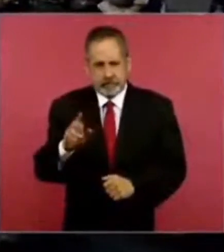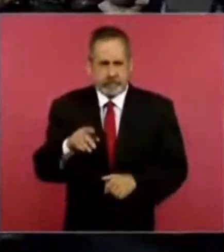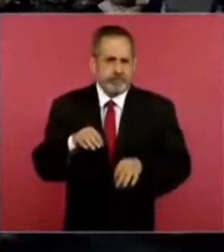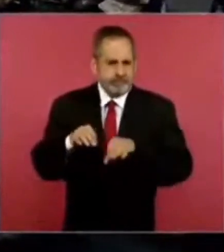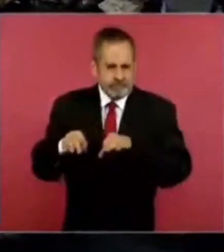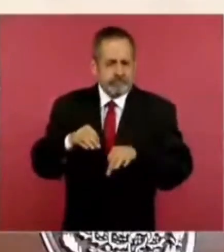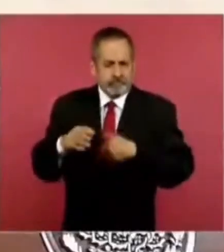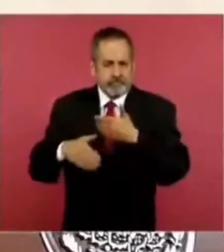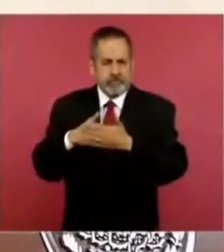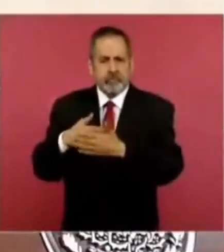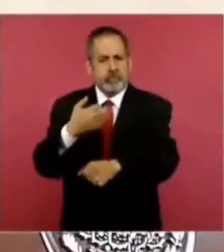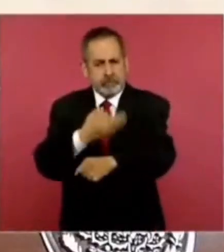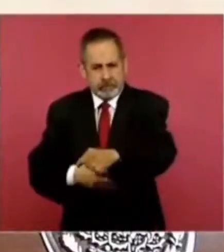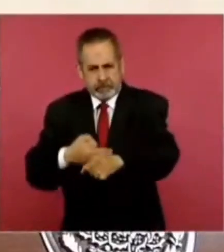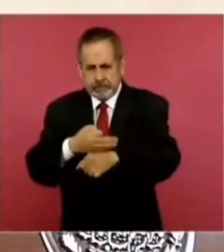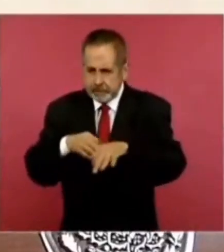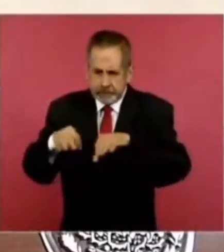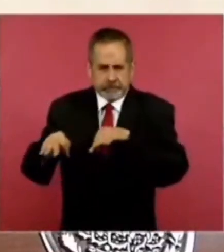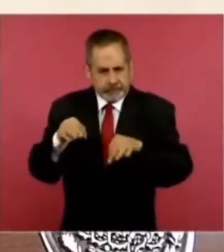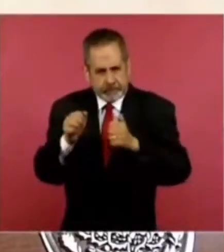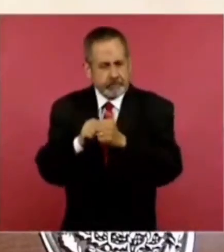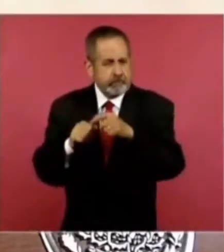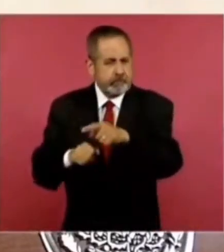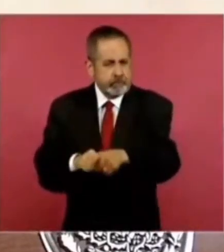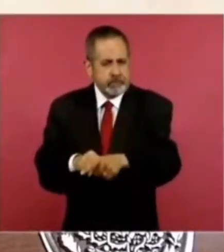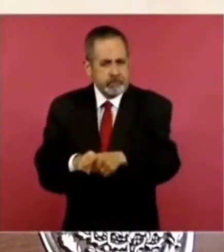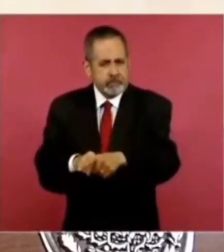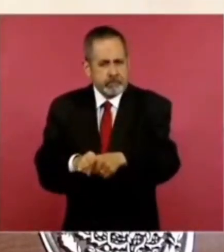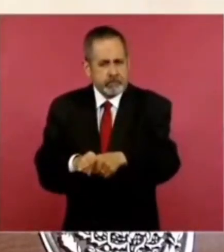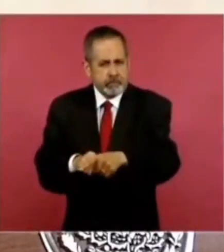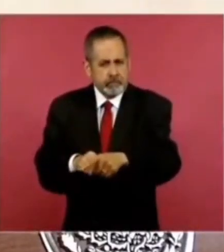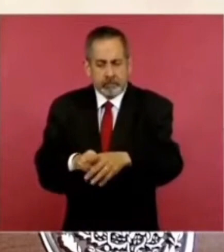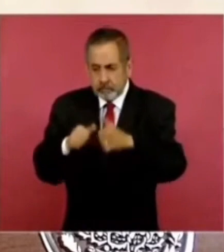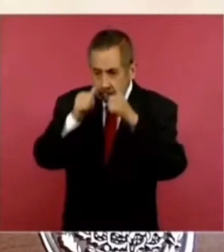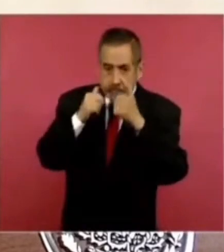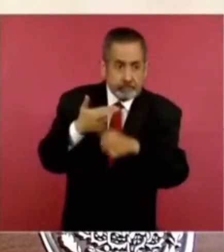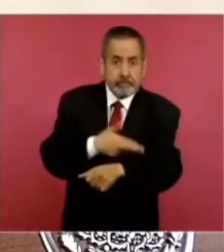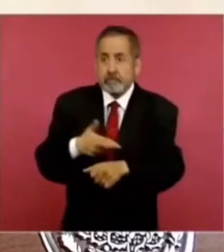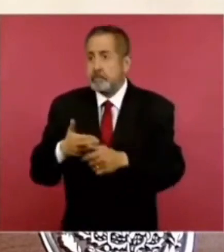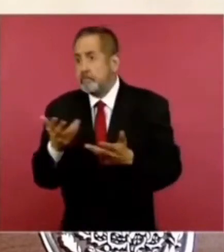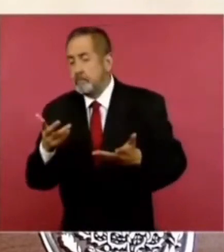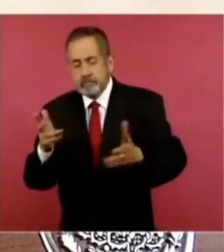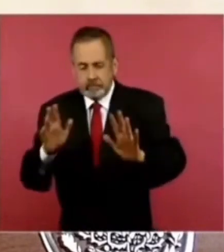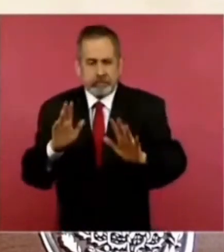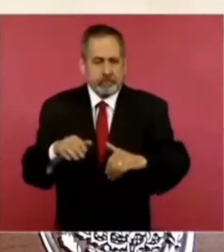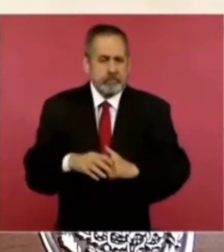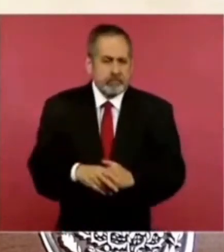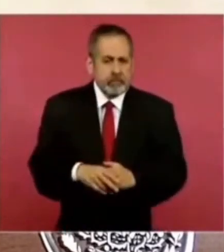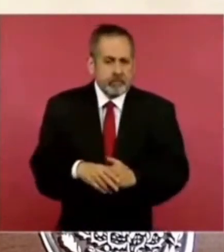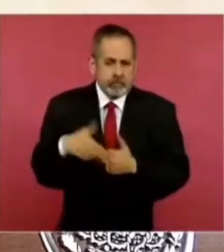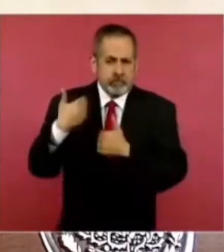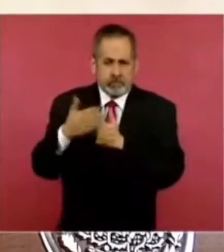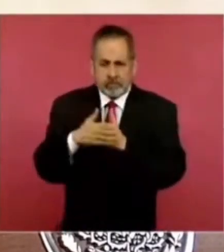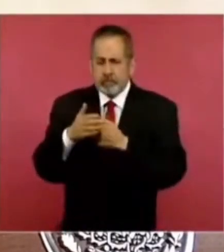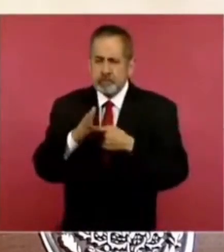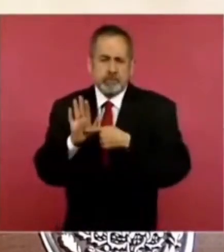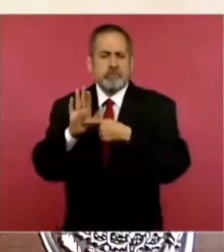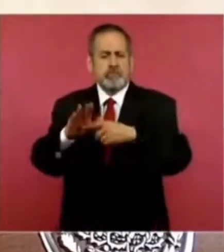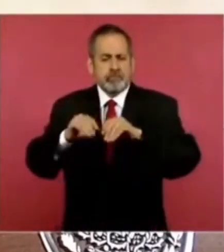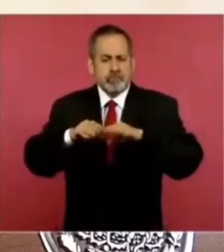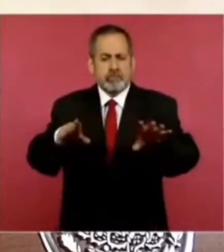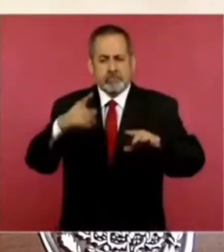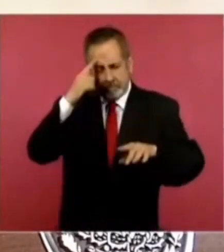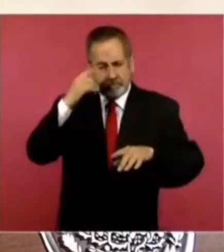trabajar en la tarde, en la, bueno, en lo que se está haciendo y lo que vamos a presentar